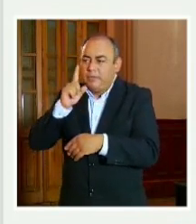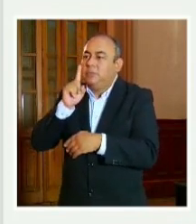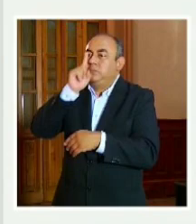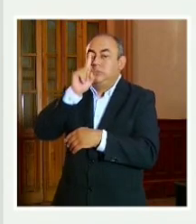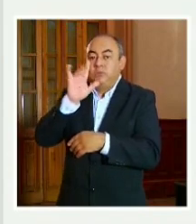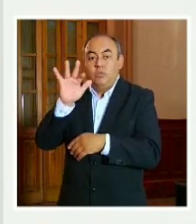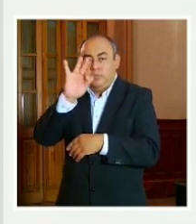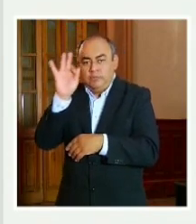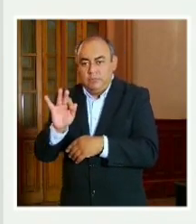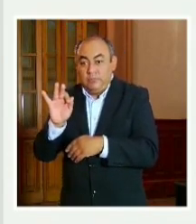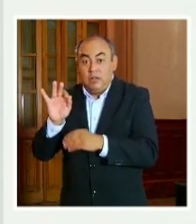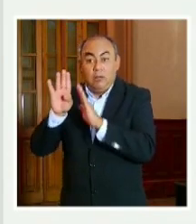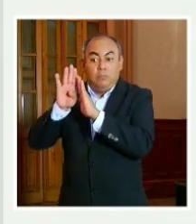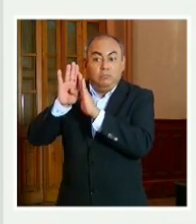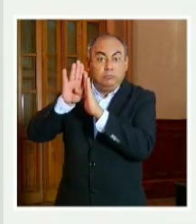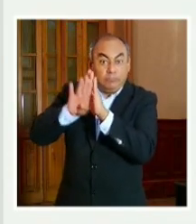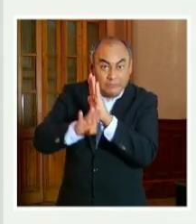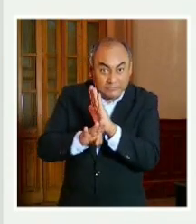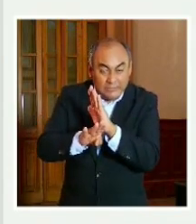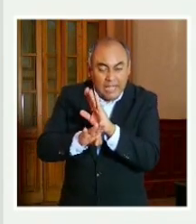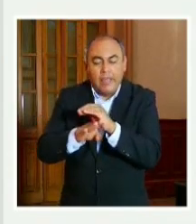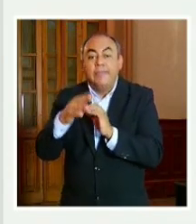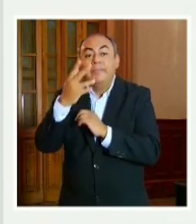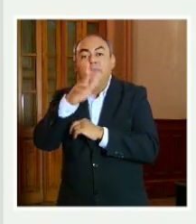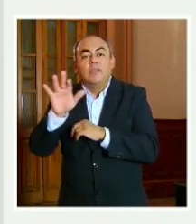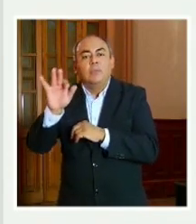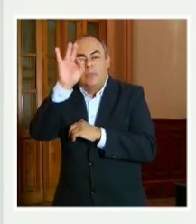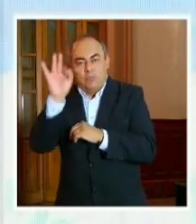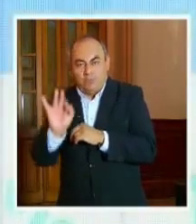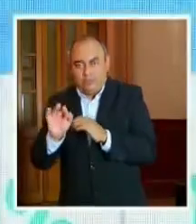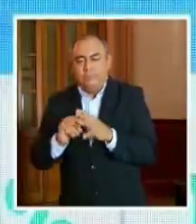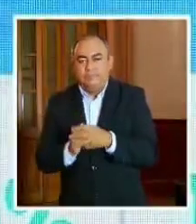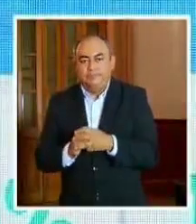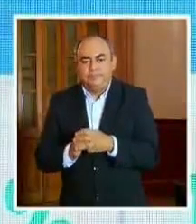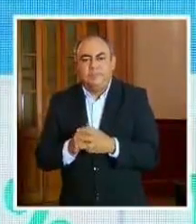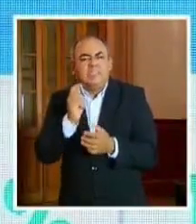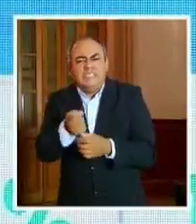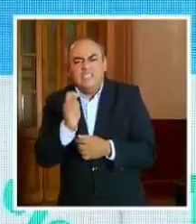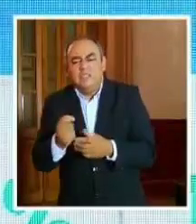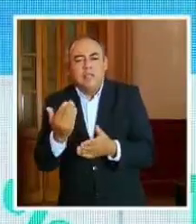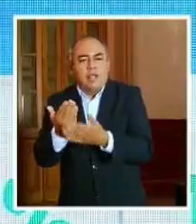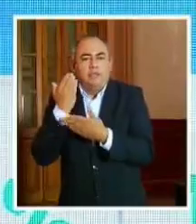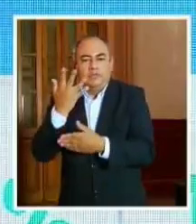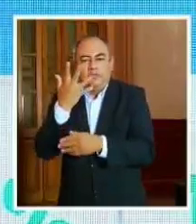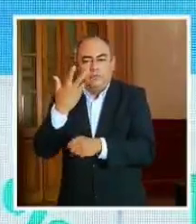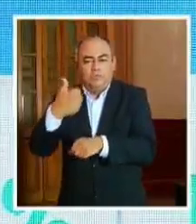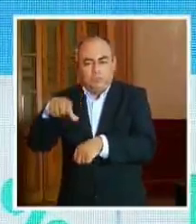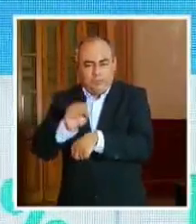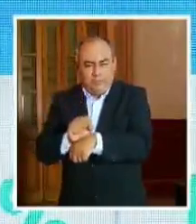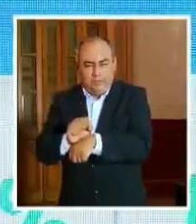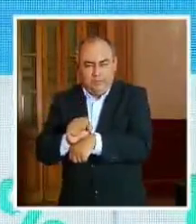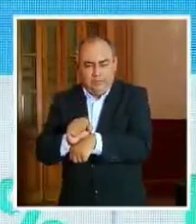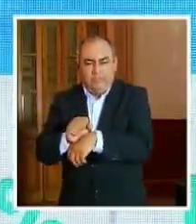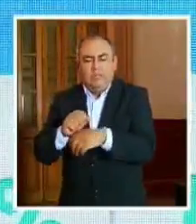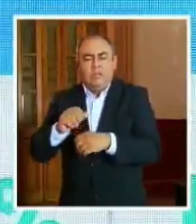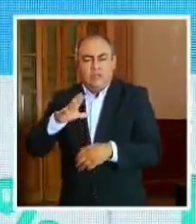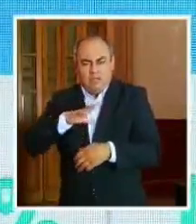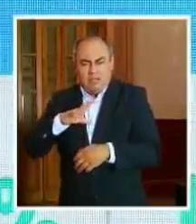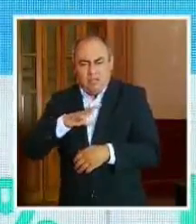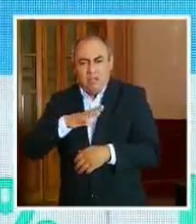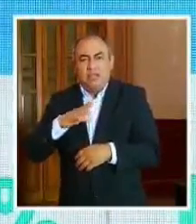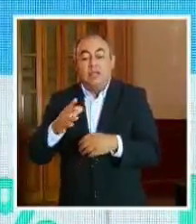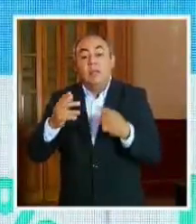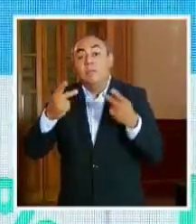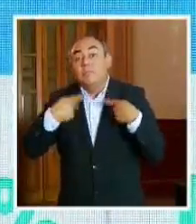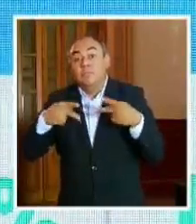bajado a un 10%, que significaba que hace 5 semanas teníamos 5 de cada 10